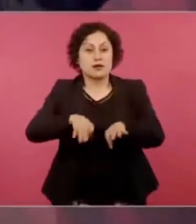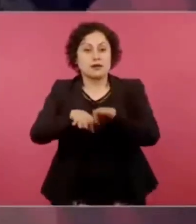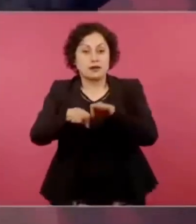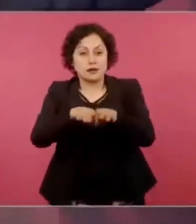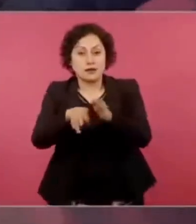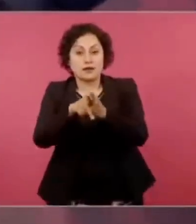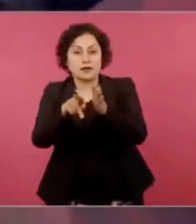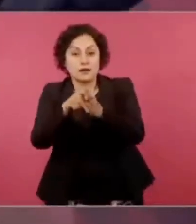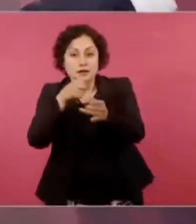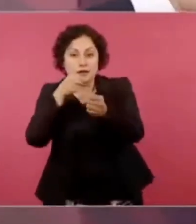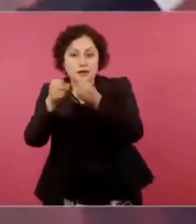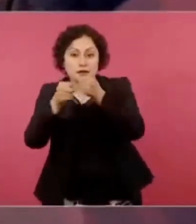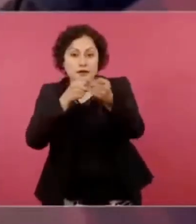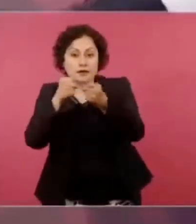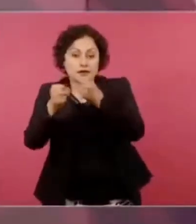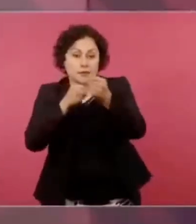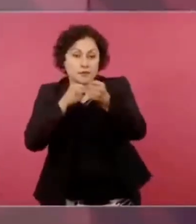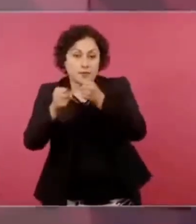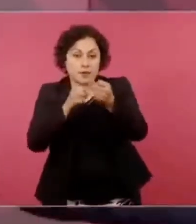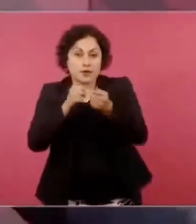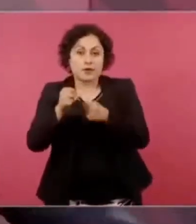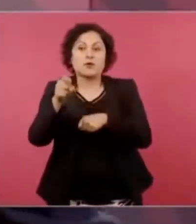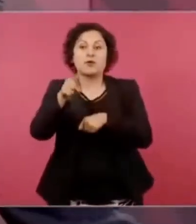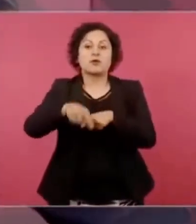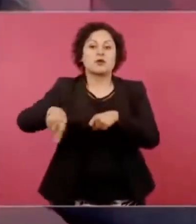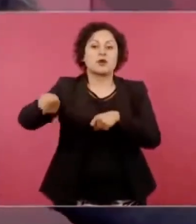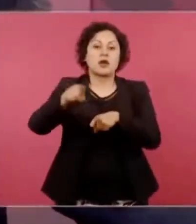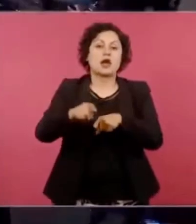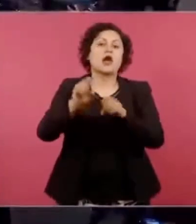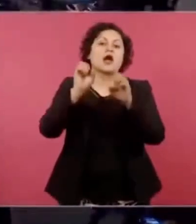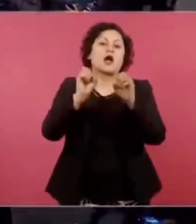de los grandes bancos y de los que manejan las AFORES,